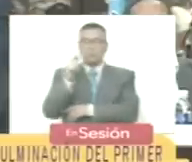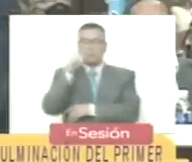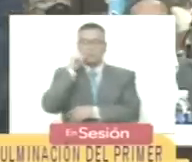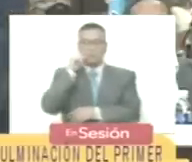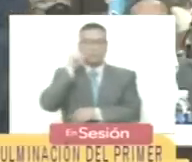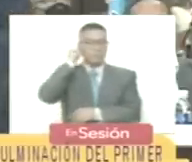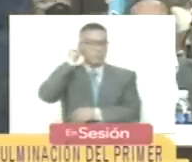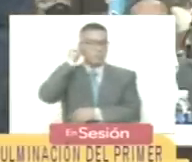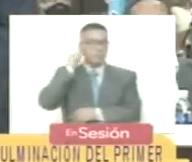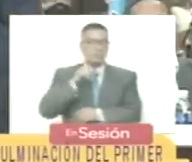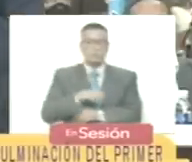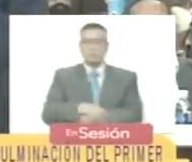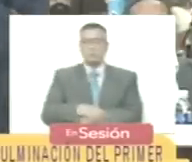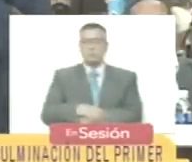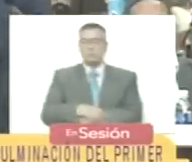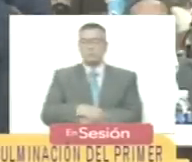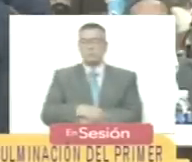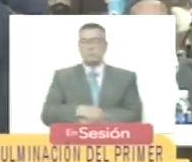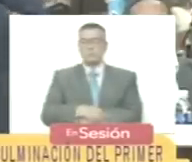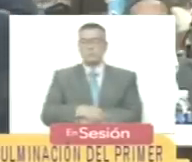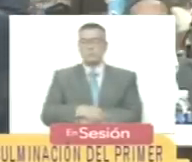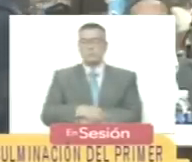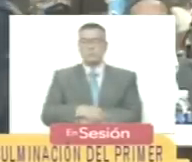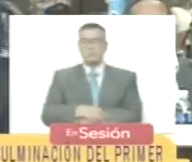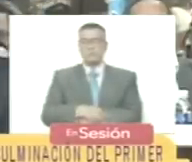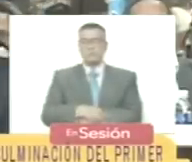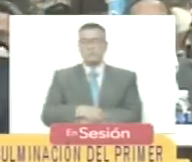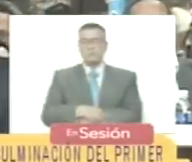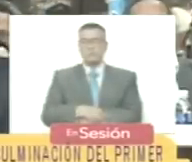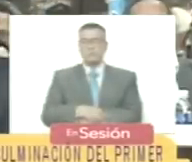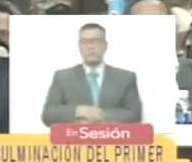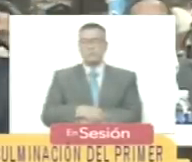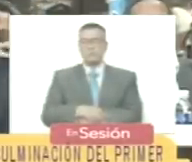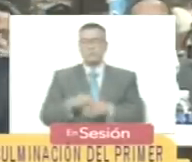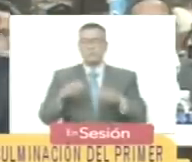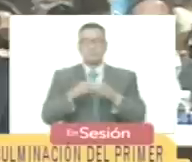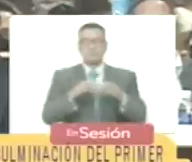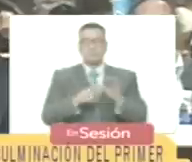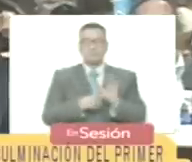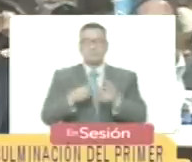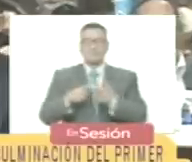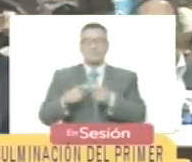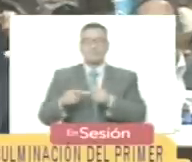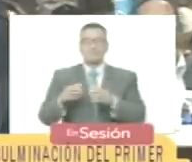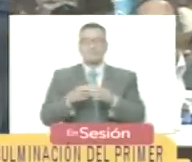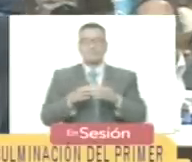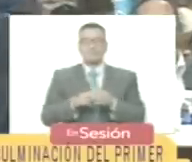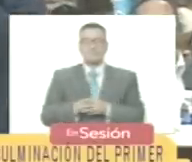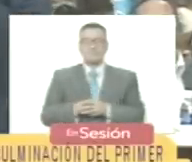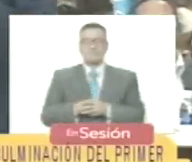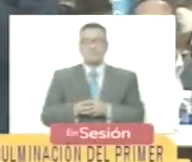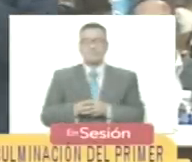y diputadas que, sobre la base del contenido del artículo